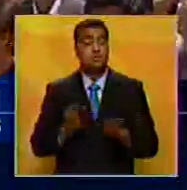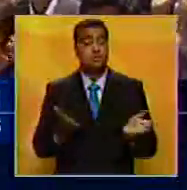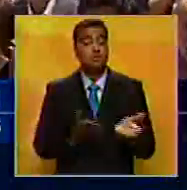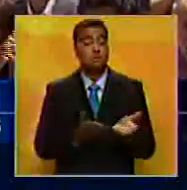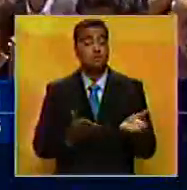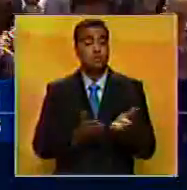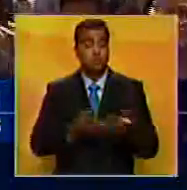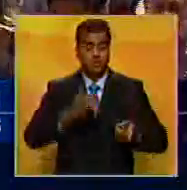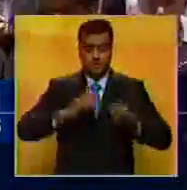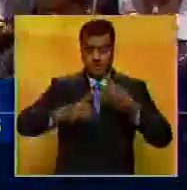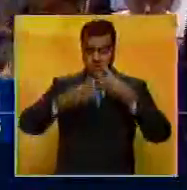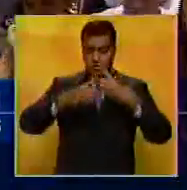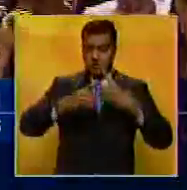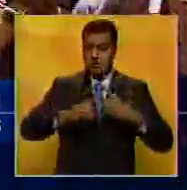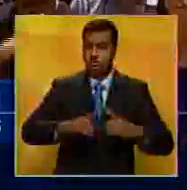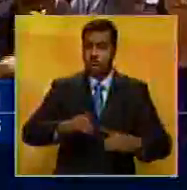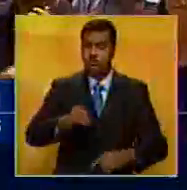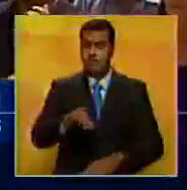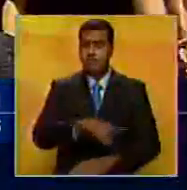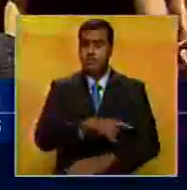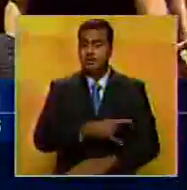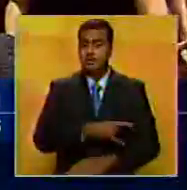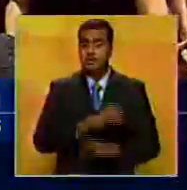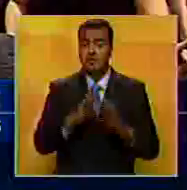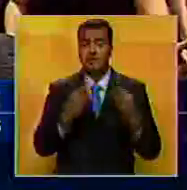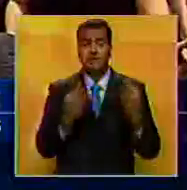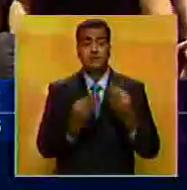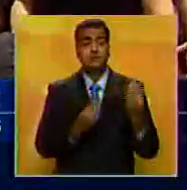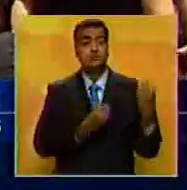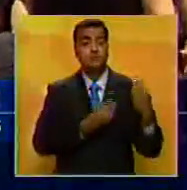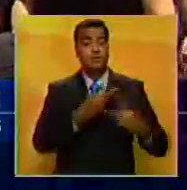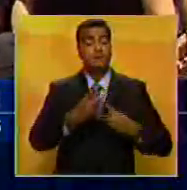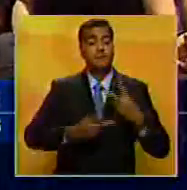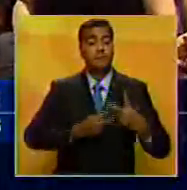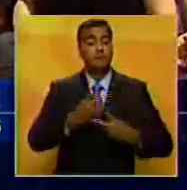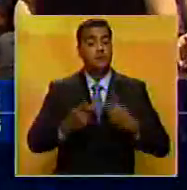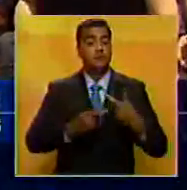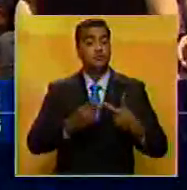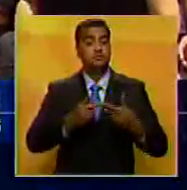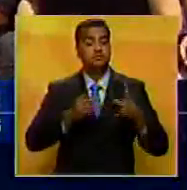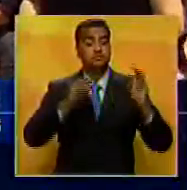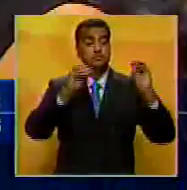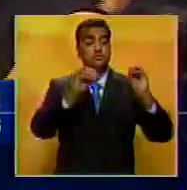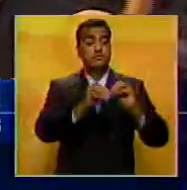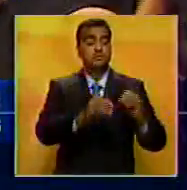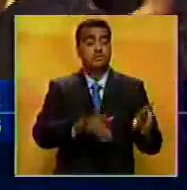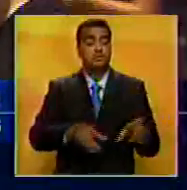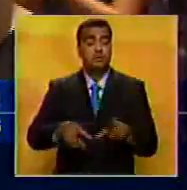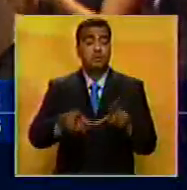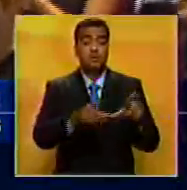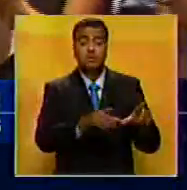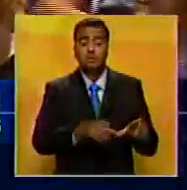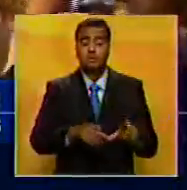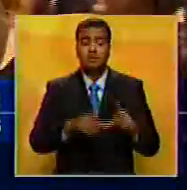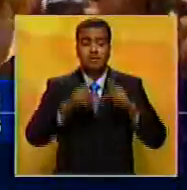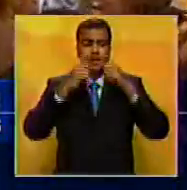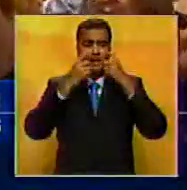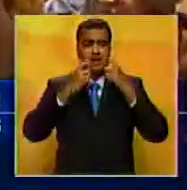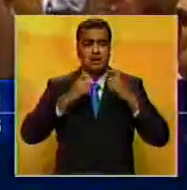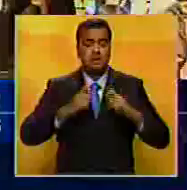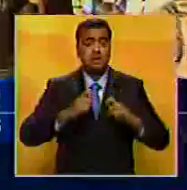estudiantes de distintas universidades, familiares y dirigentes políticos acudieron al homenaje en el que entre